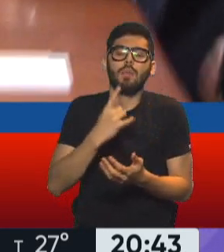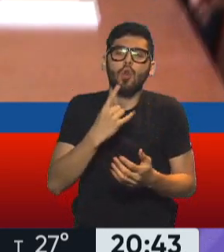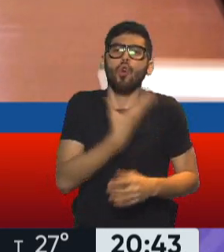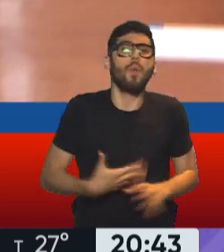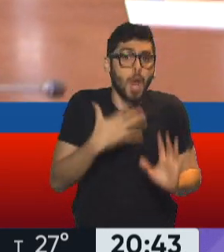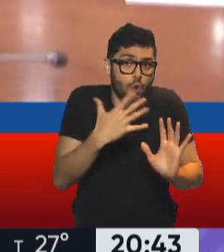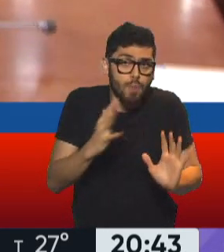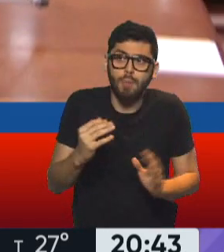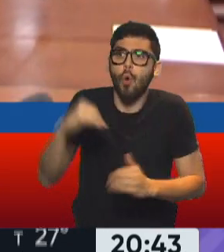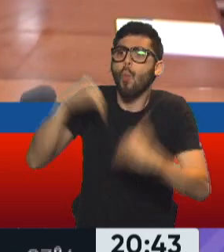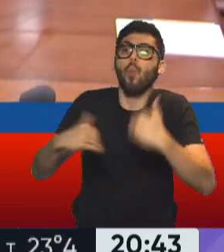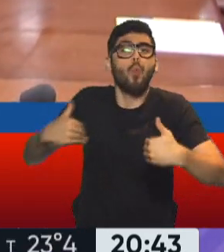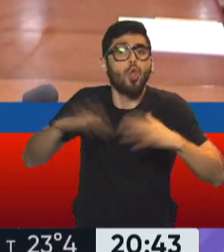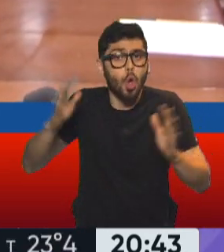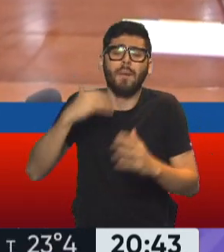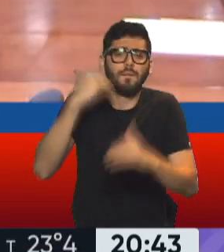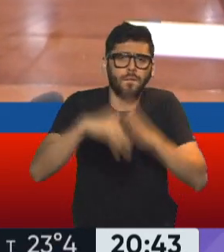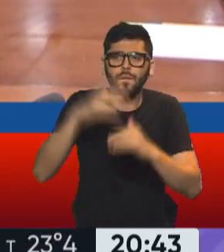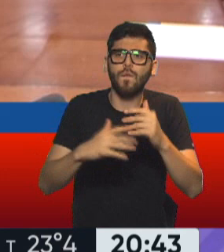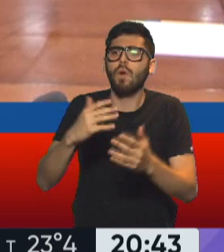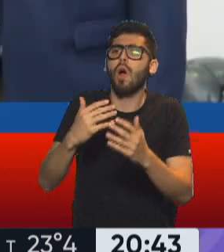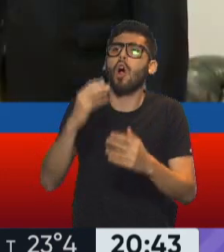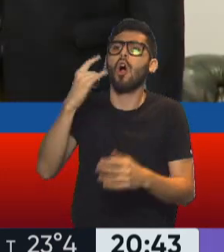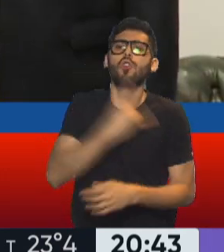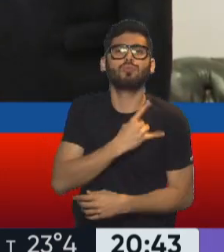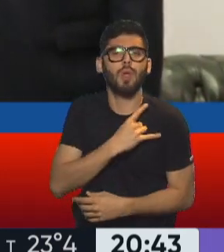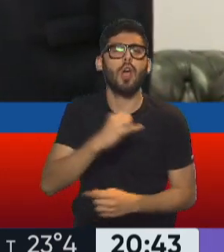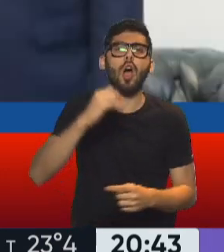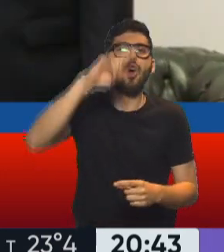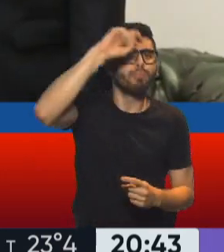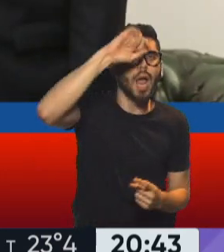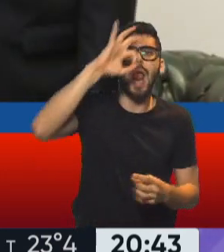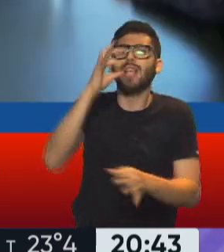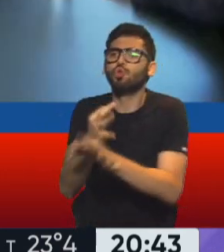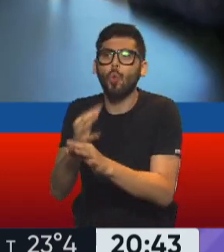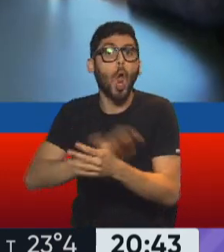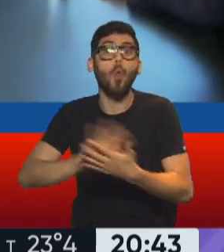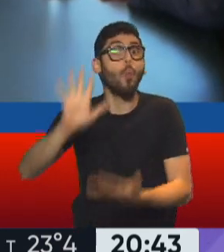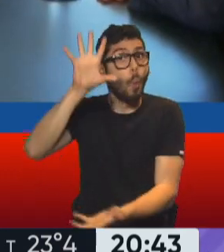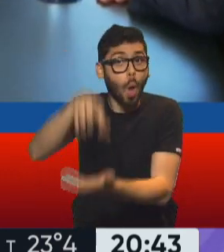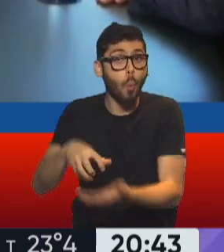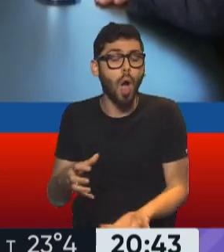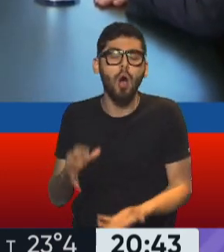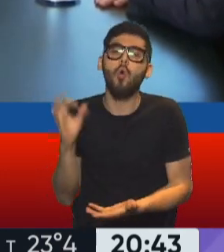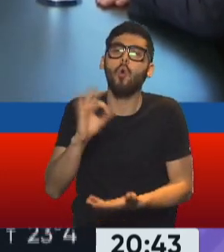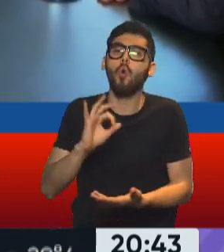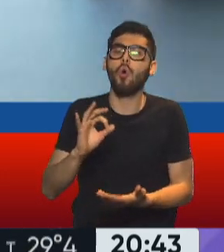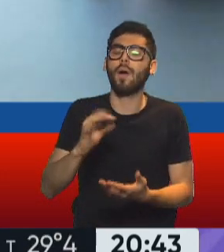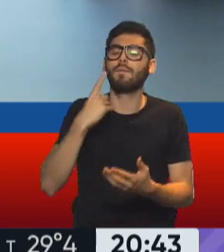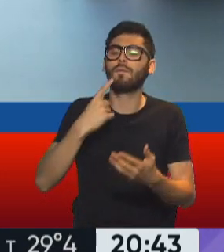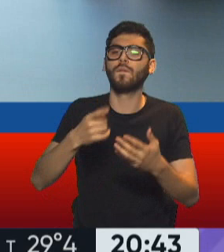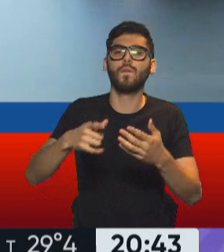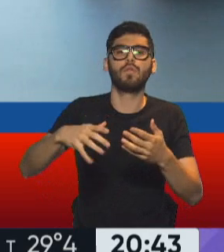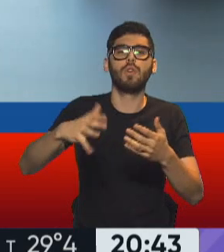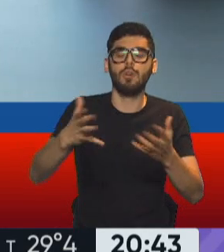bueno, vamos a hacer un hospital, vamos a hacer una escuela, vamos a hacer una universidad nueva, vamos a inaugurar